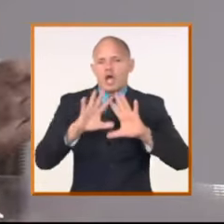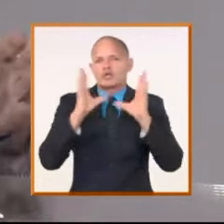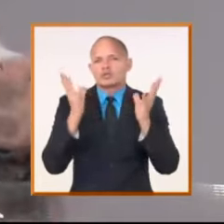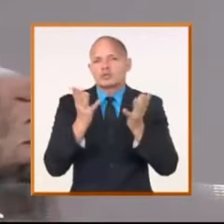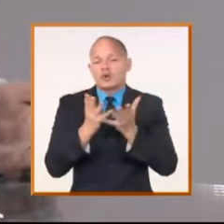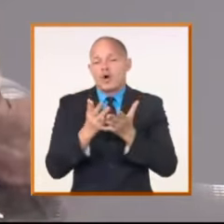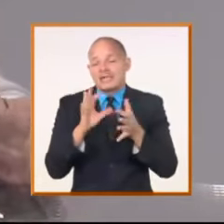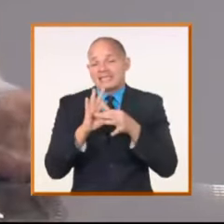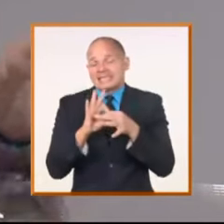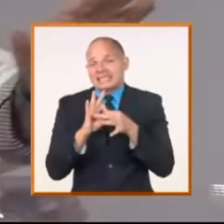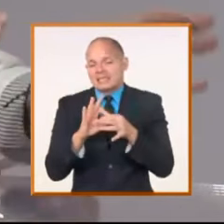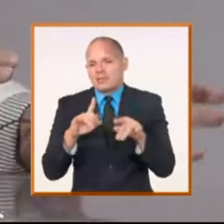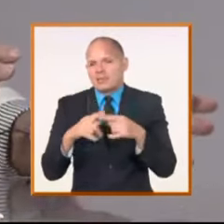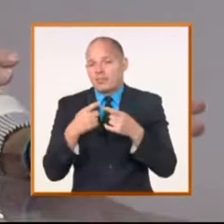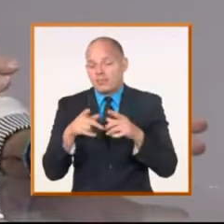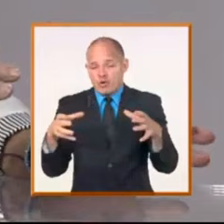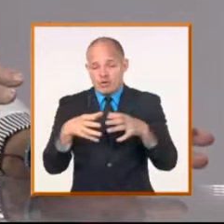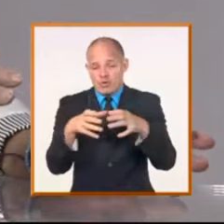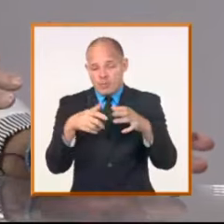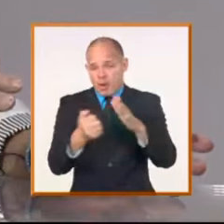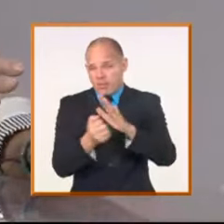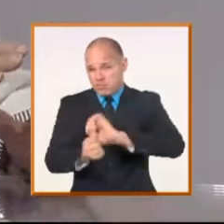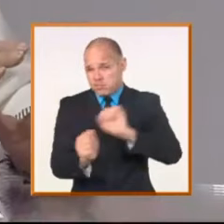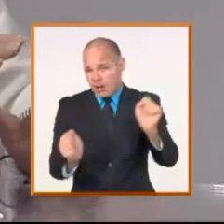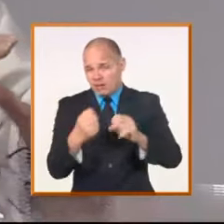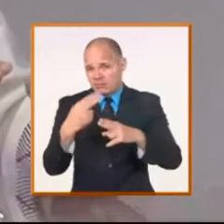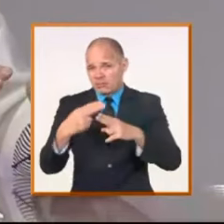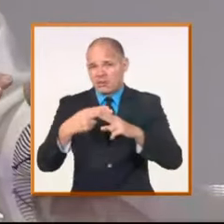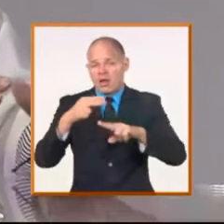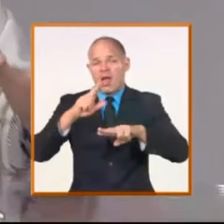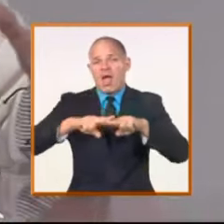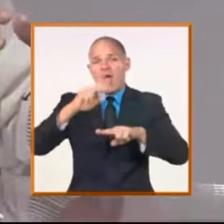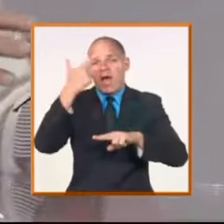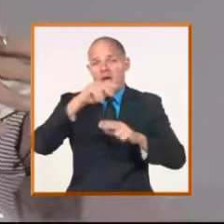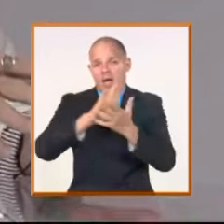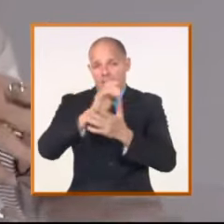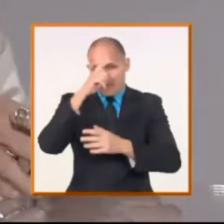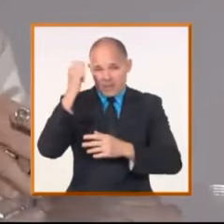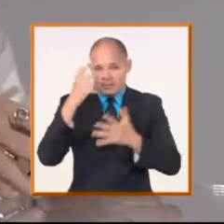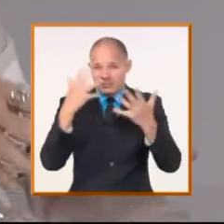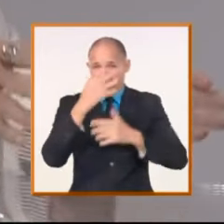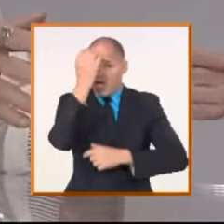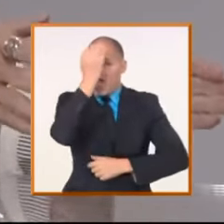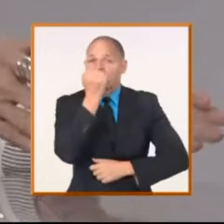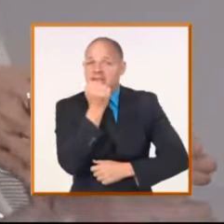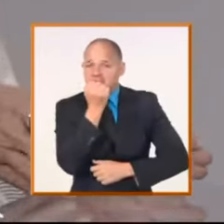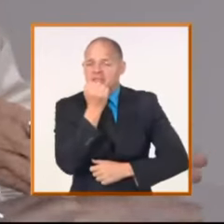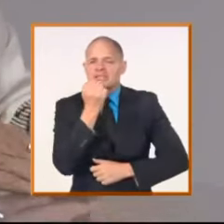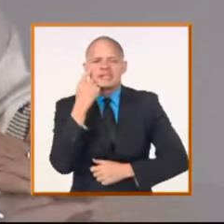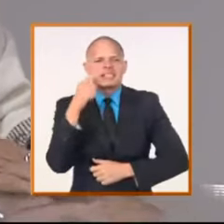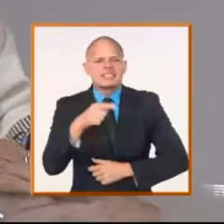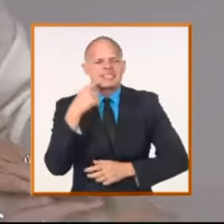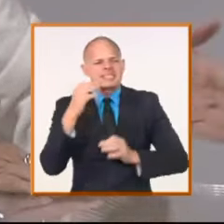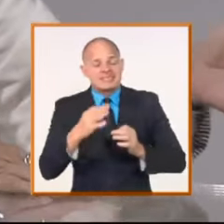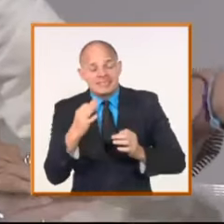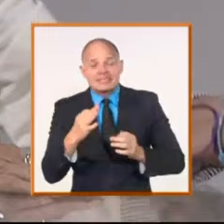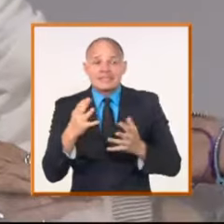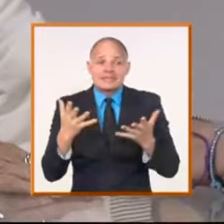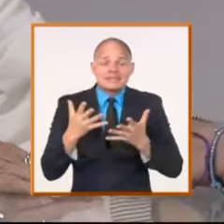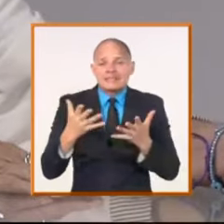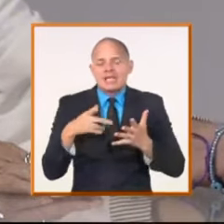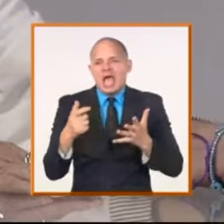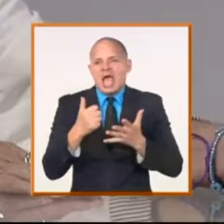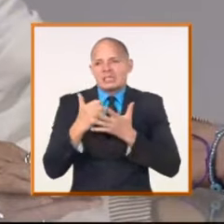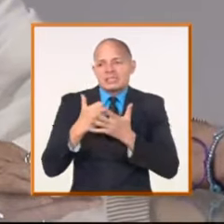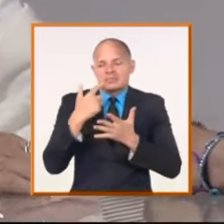el propio Hamas, claro, está solo y los palestinos no tienen ayuda. Entonces, este escenario es un escenario que hasta este